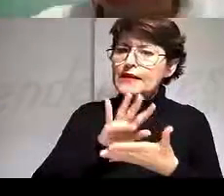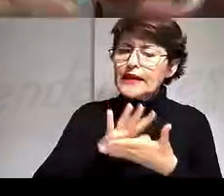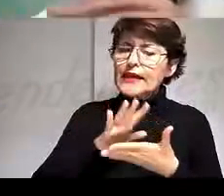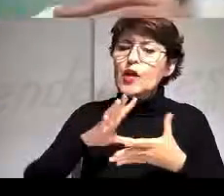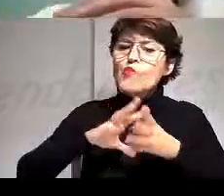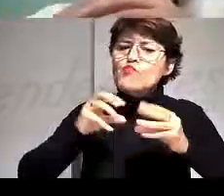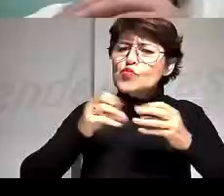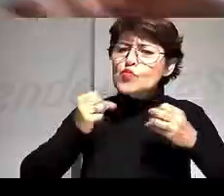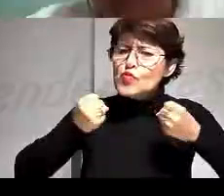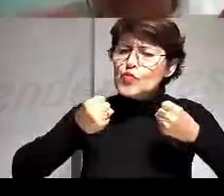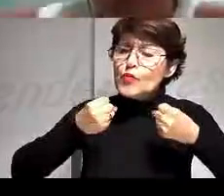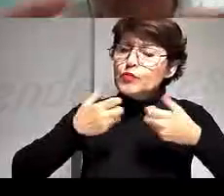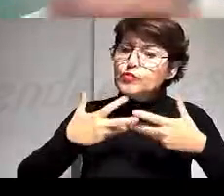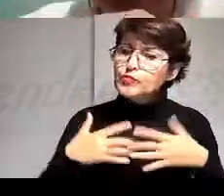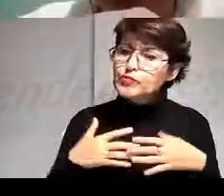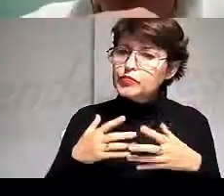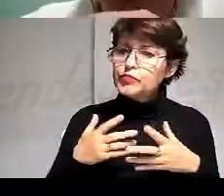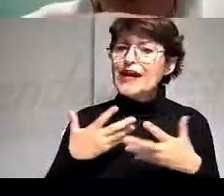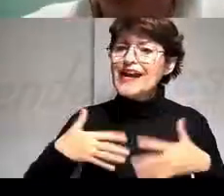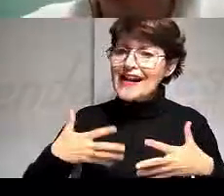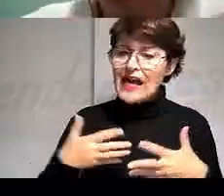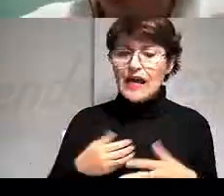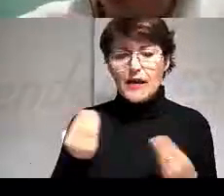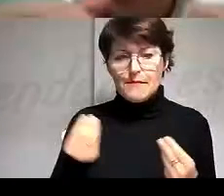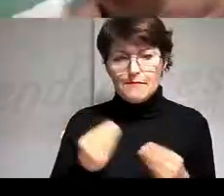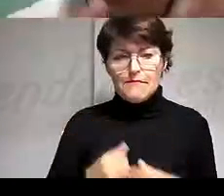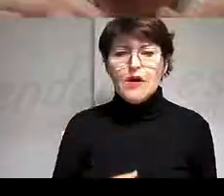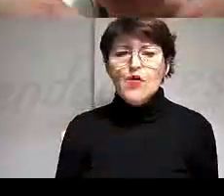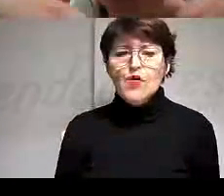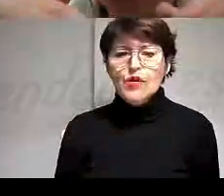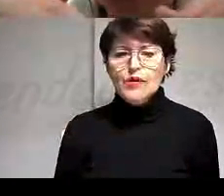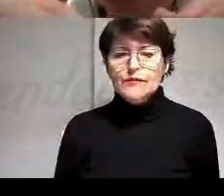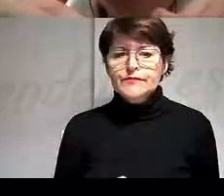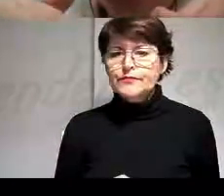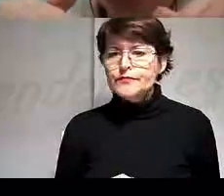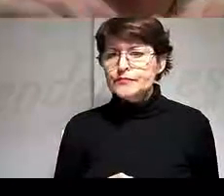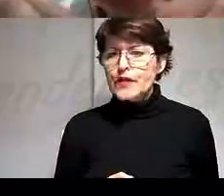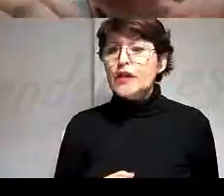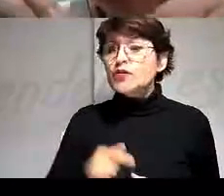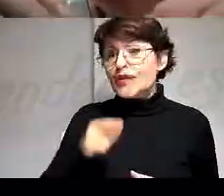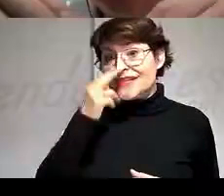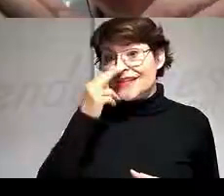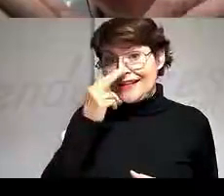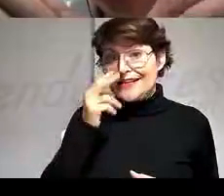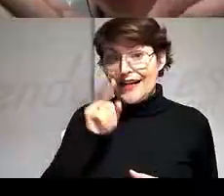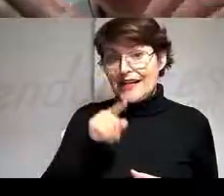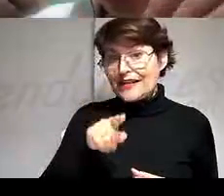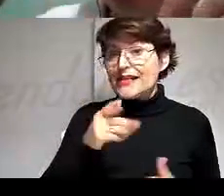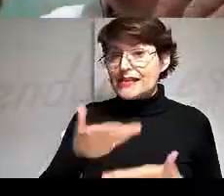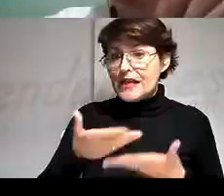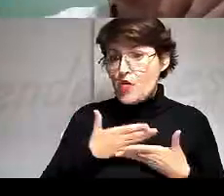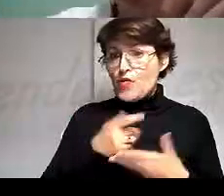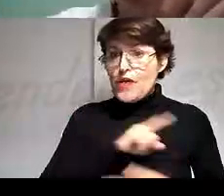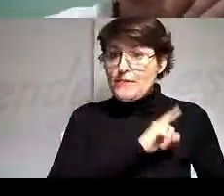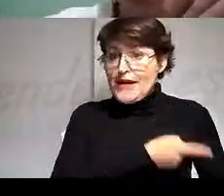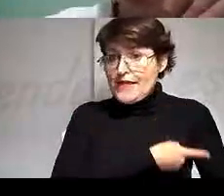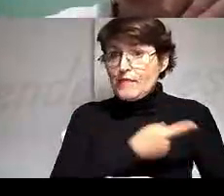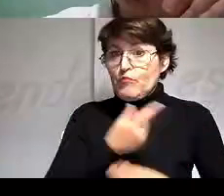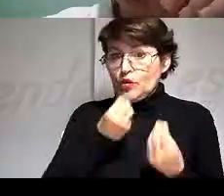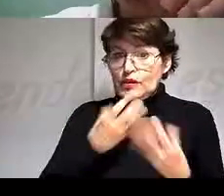que podamos estar tranquilos. Por lo tanto, podría resultar interesante en el sentido de que